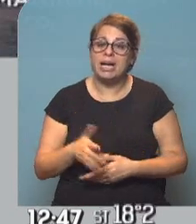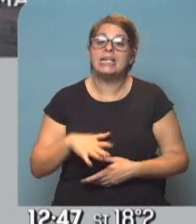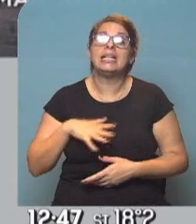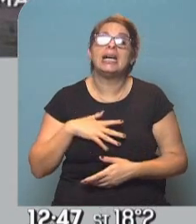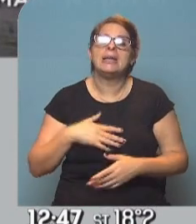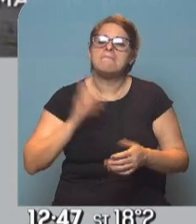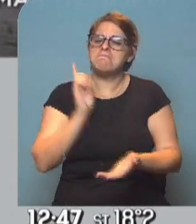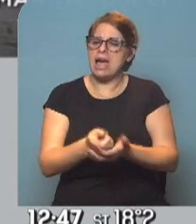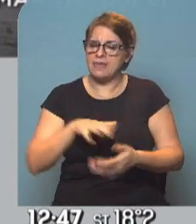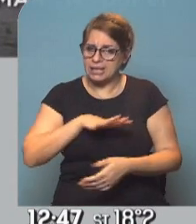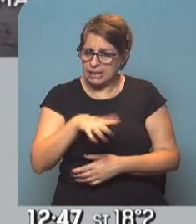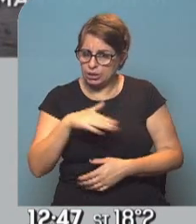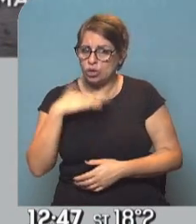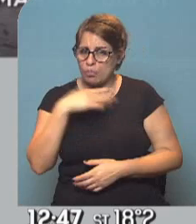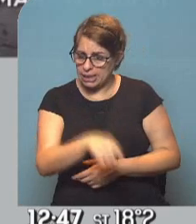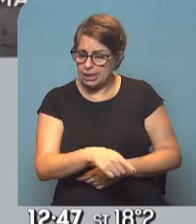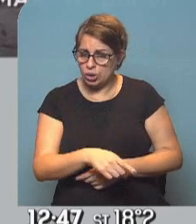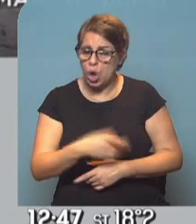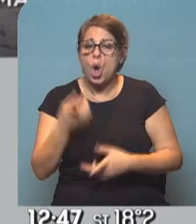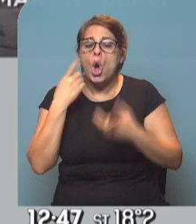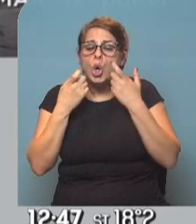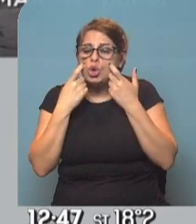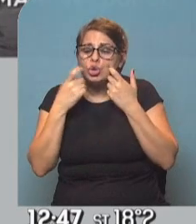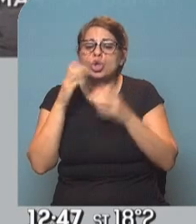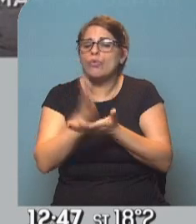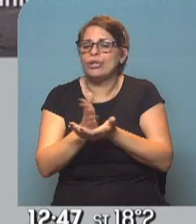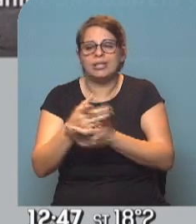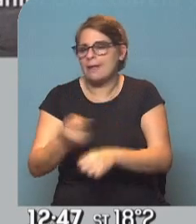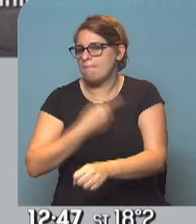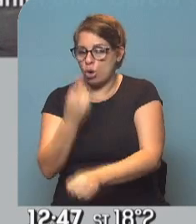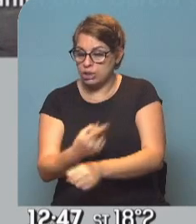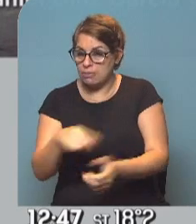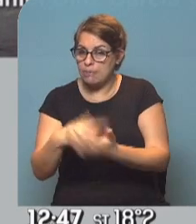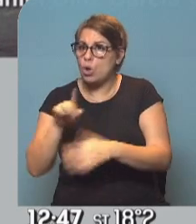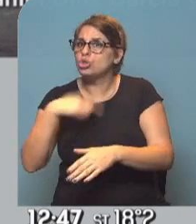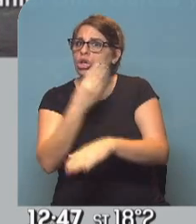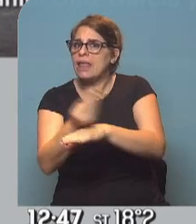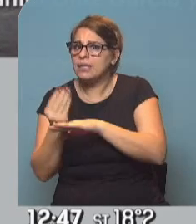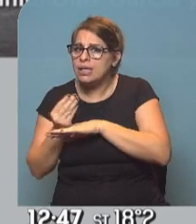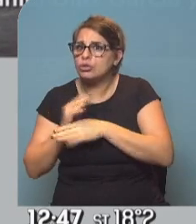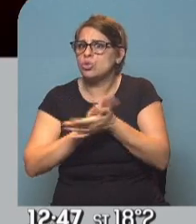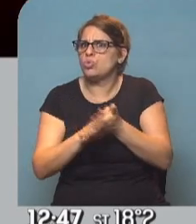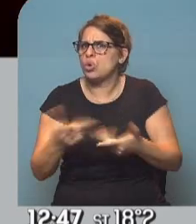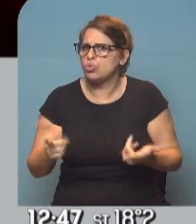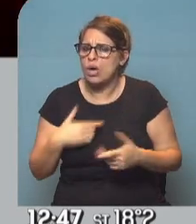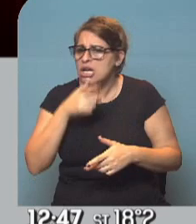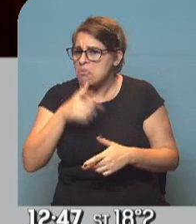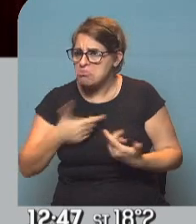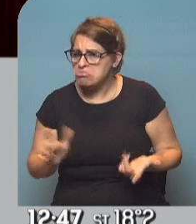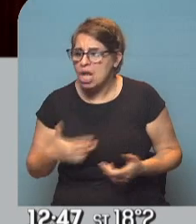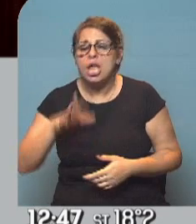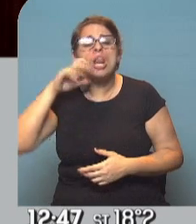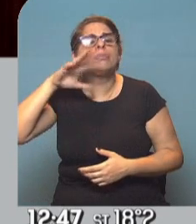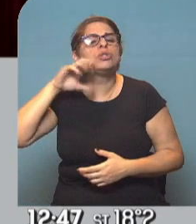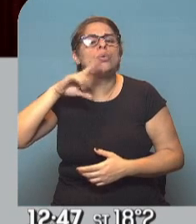territorio, como ha sido históricamente el Estado mexicano, controlar esa frontera es algo directamente imposible. Ahora, ninguno de los candidatos tiene una respuesta para esto. La respuesta de López Obrador, que es